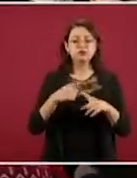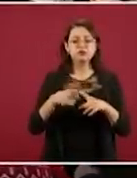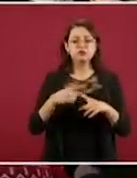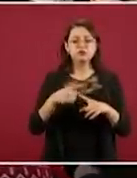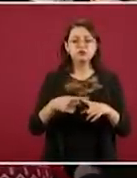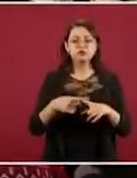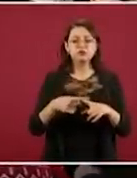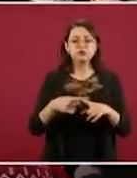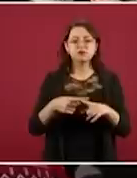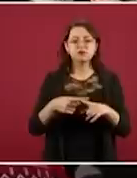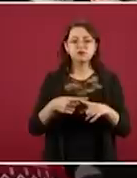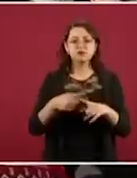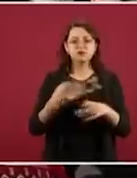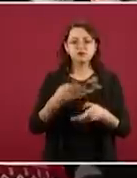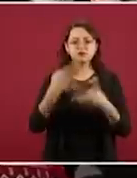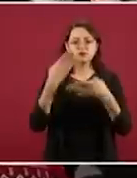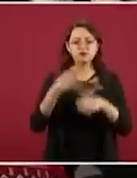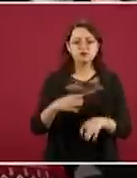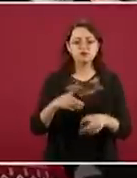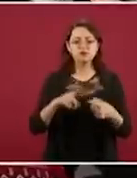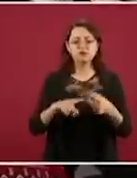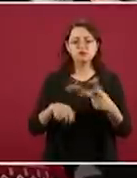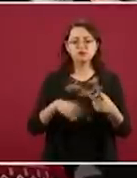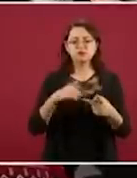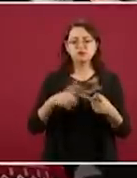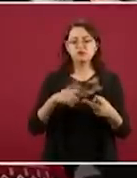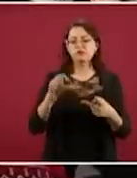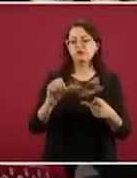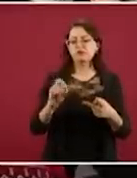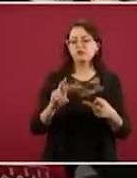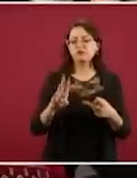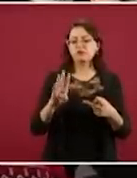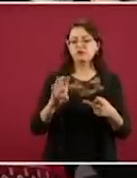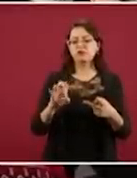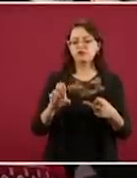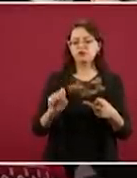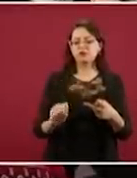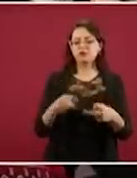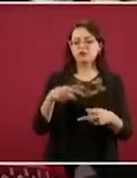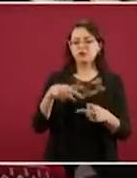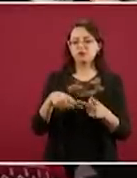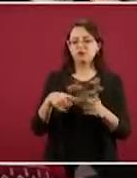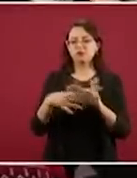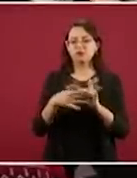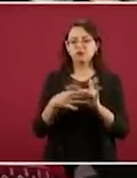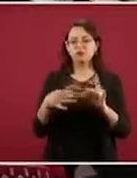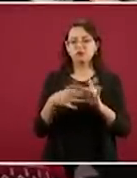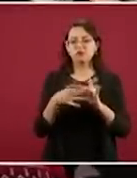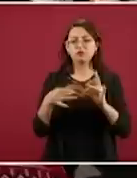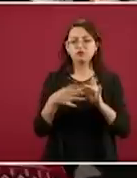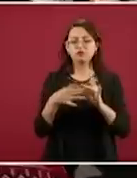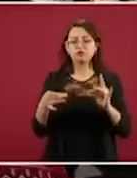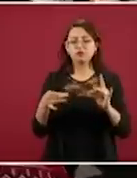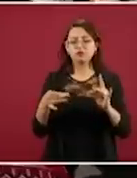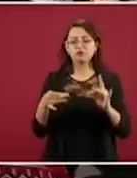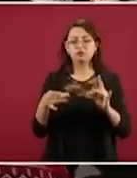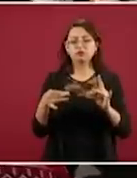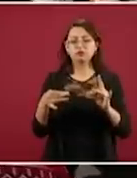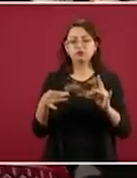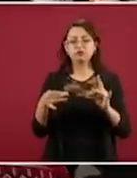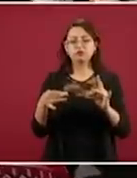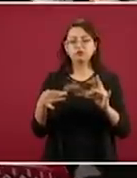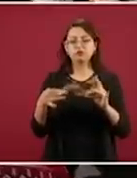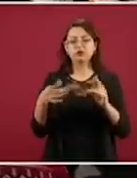y de Forbes, o publicado en Forbes, en donde México es de los